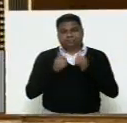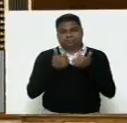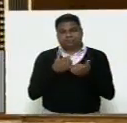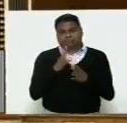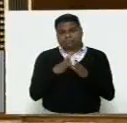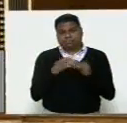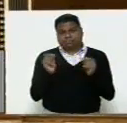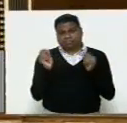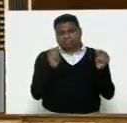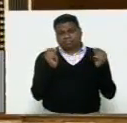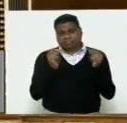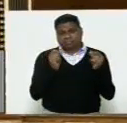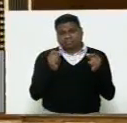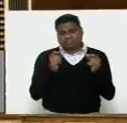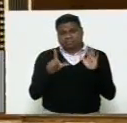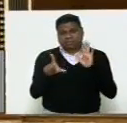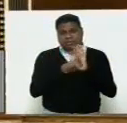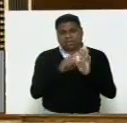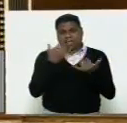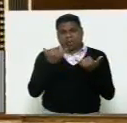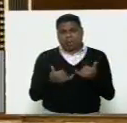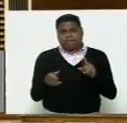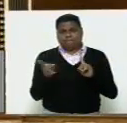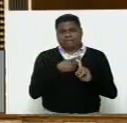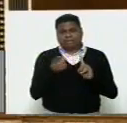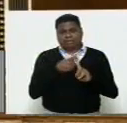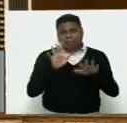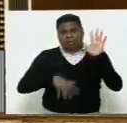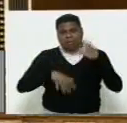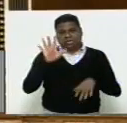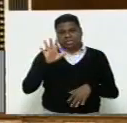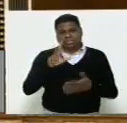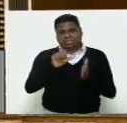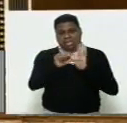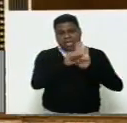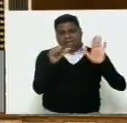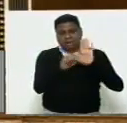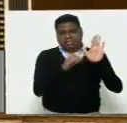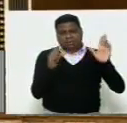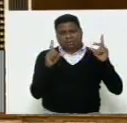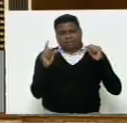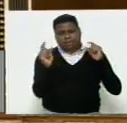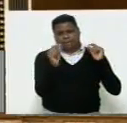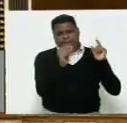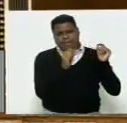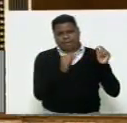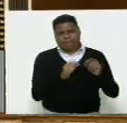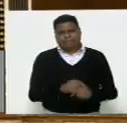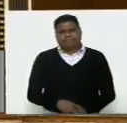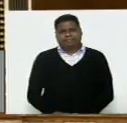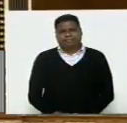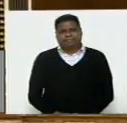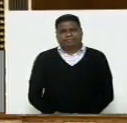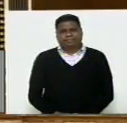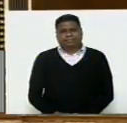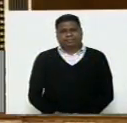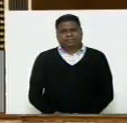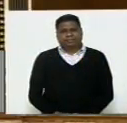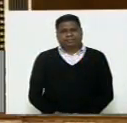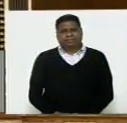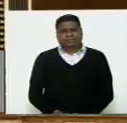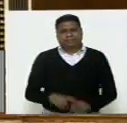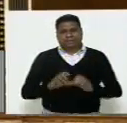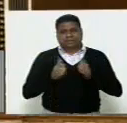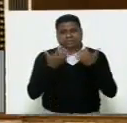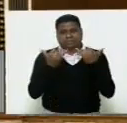los primeros 15 artículos de esta ley. Yo le voy a pedir al ciudadano secretario que dé inicio a la lectura, pero